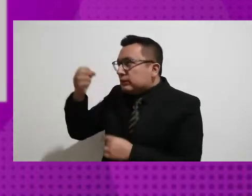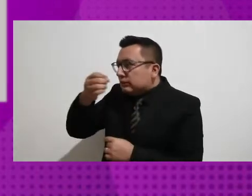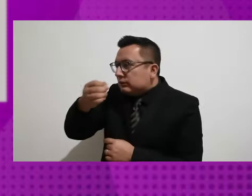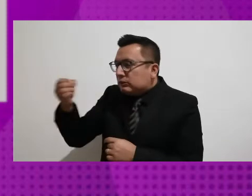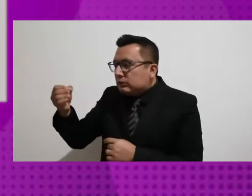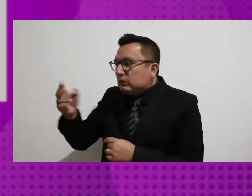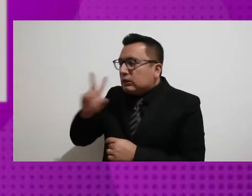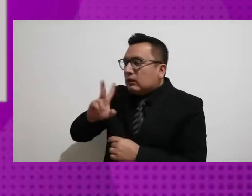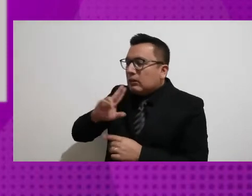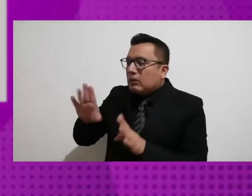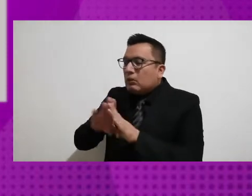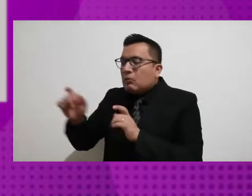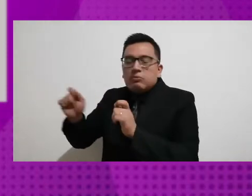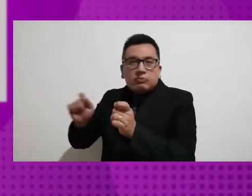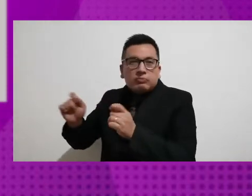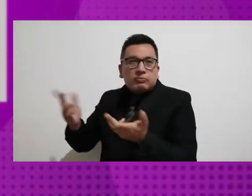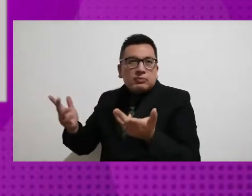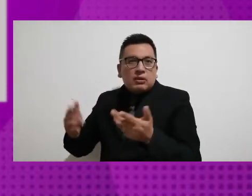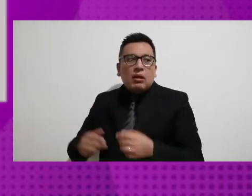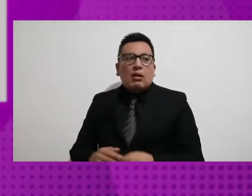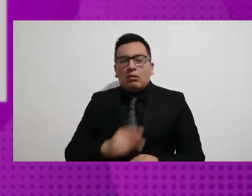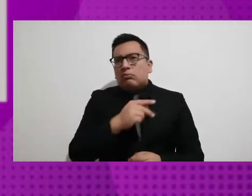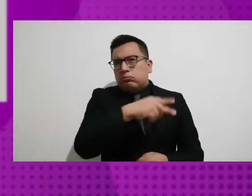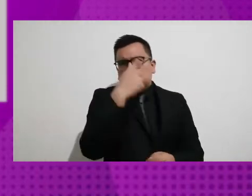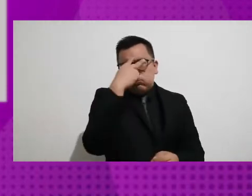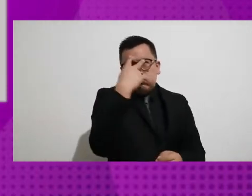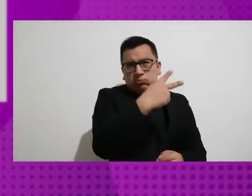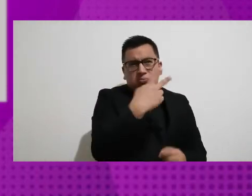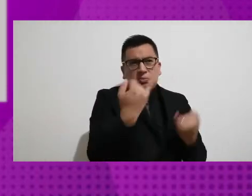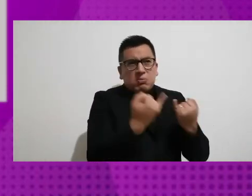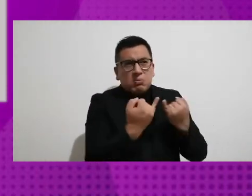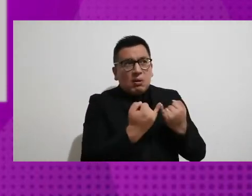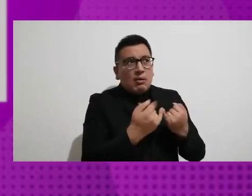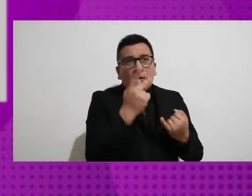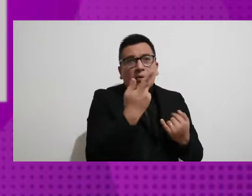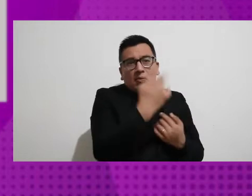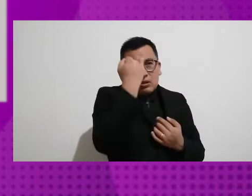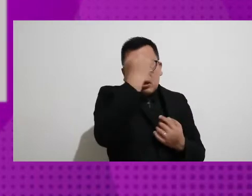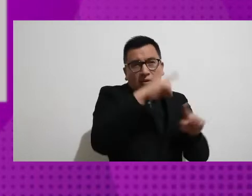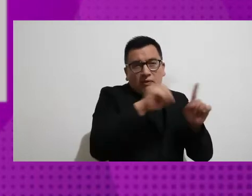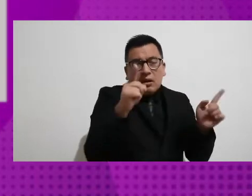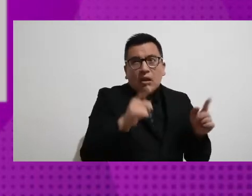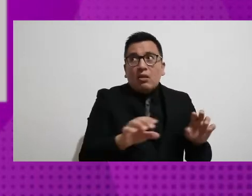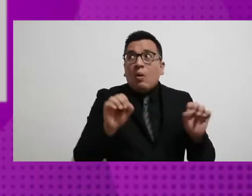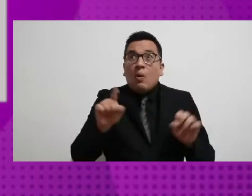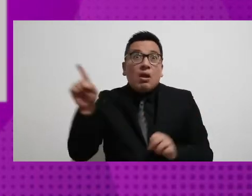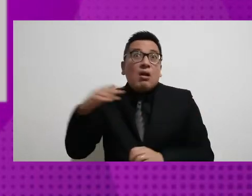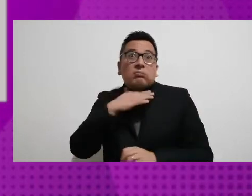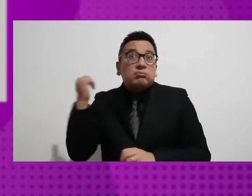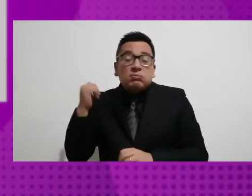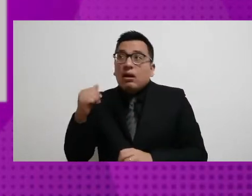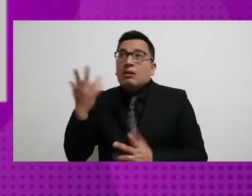pues también los estados federados en Alemania. Ahora